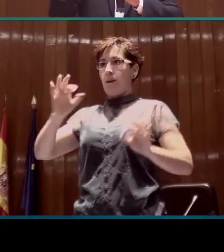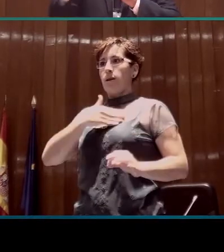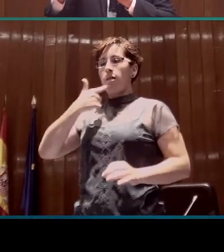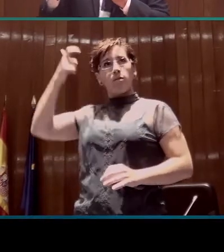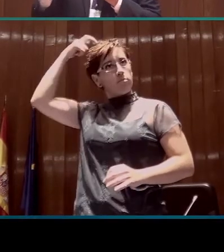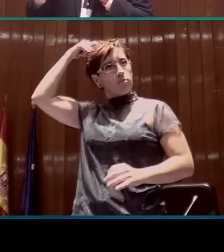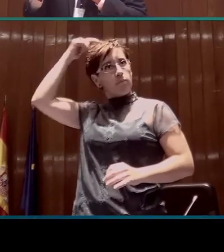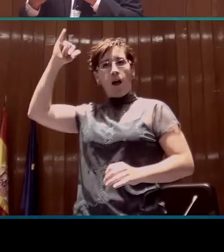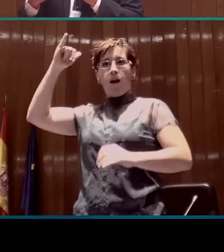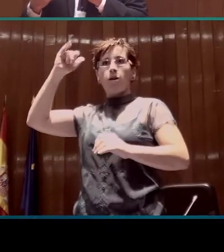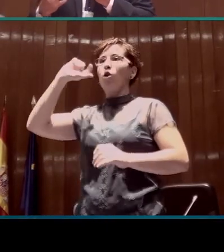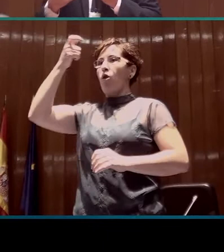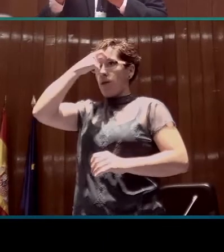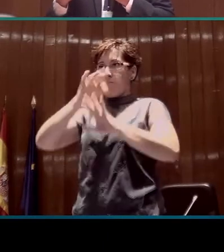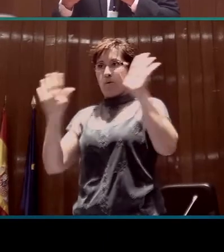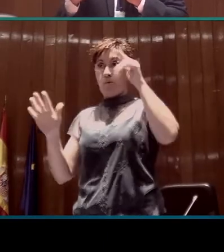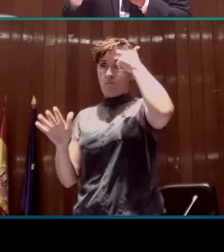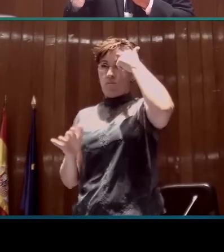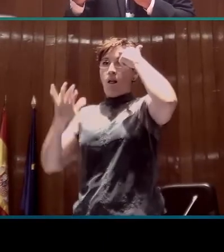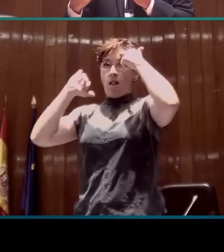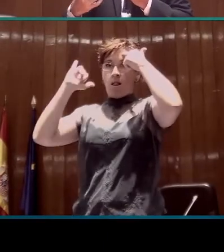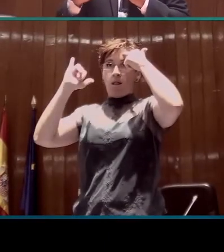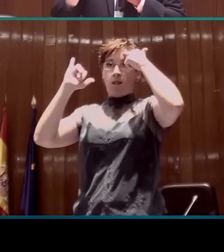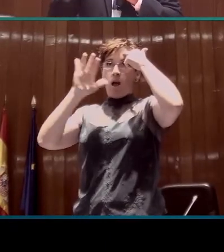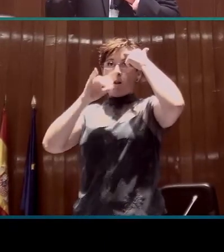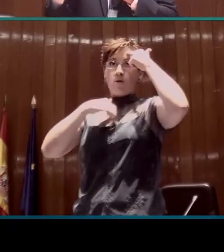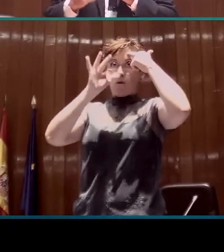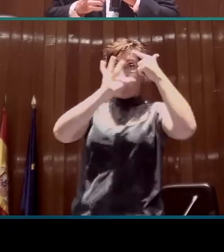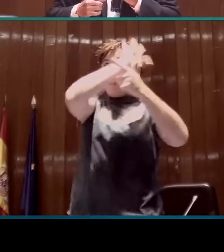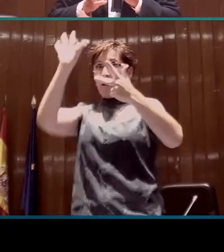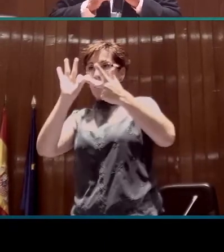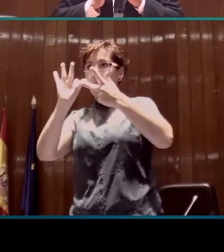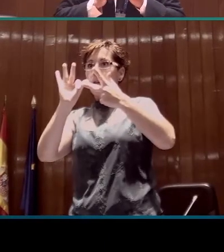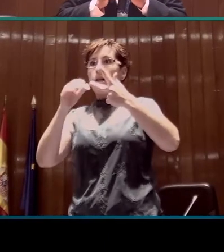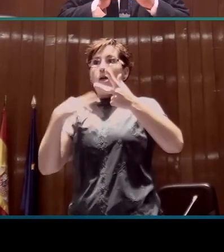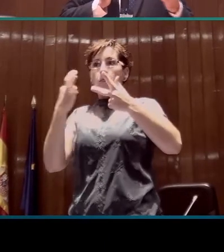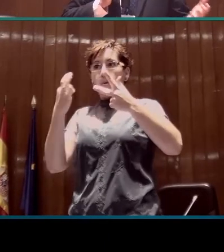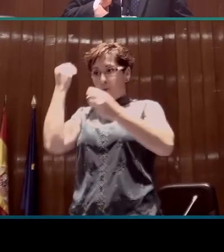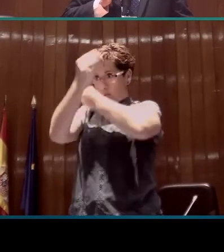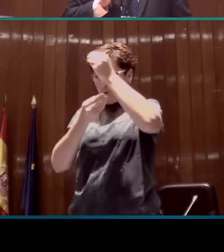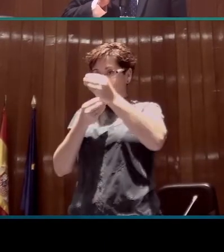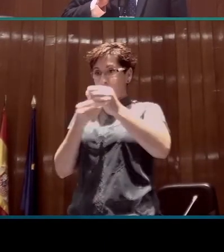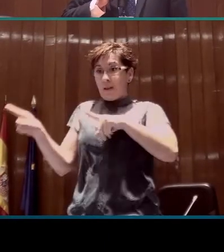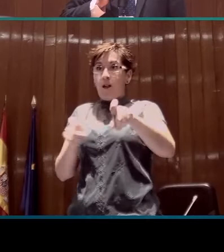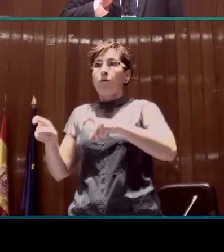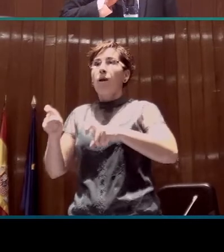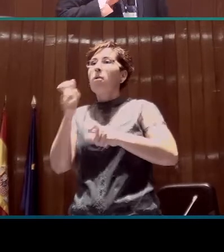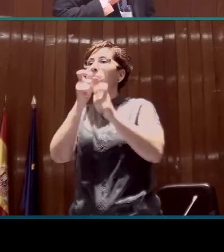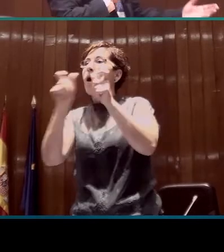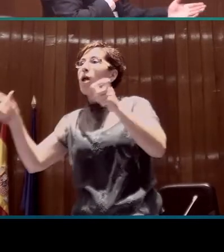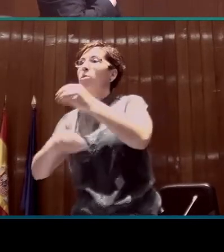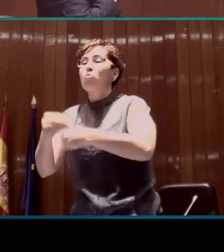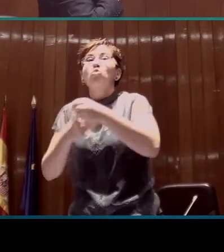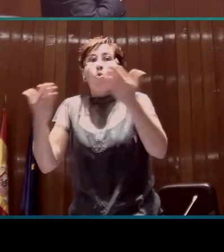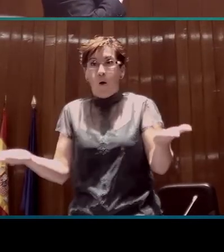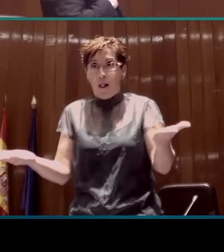que tenemos que hacer a continuación es seleccionar palabras, porque hay distintas palabras que se pueden corresponder con el mismo concepto. Y